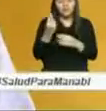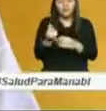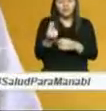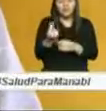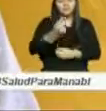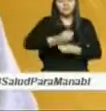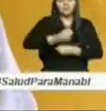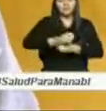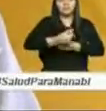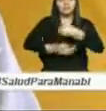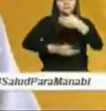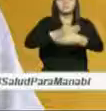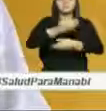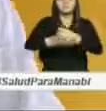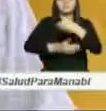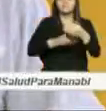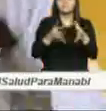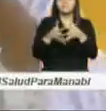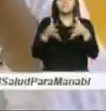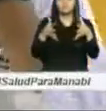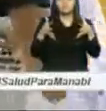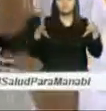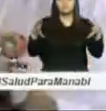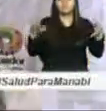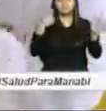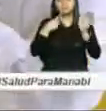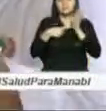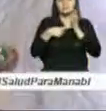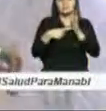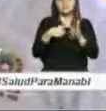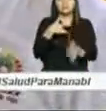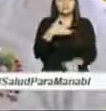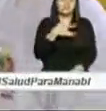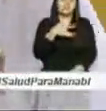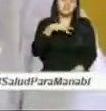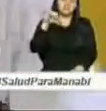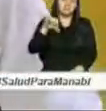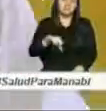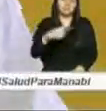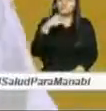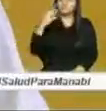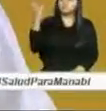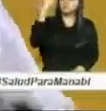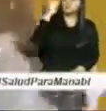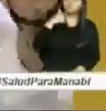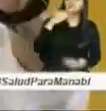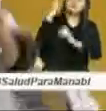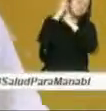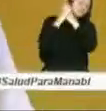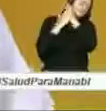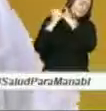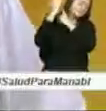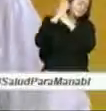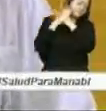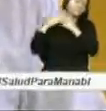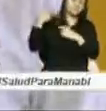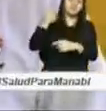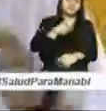actuamos. Y tantos ejemplos de heroísmo. Yo me siento mal cuando me lanza tantos halagos Margarita, que el presidente estuvo